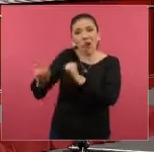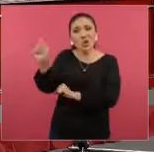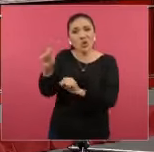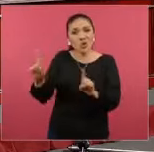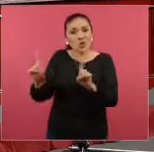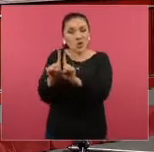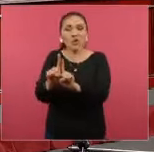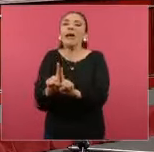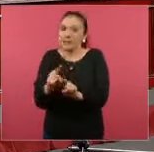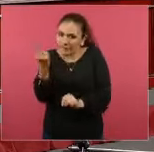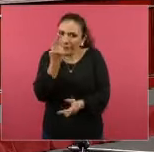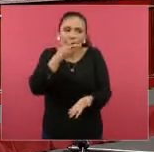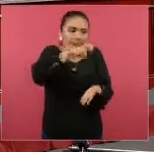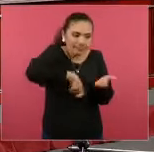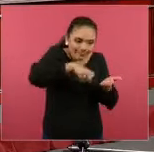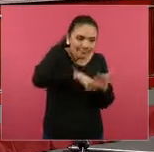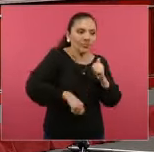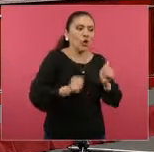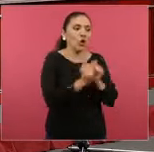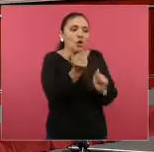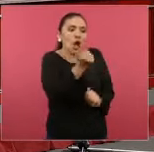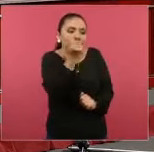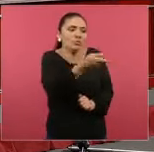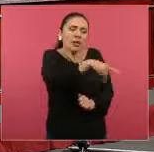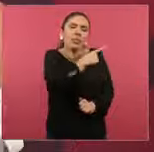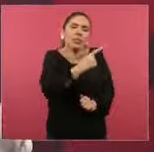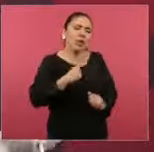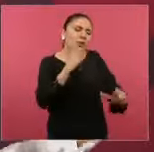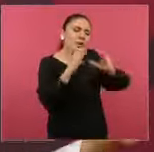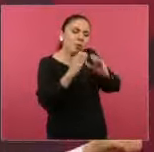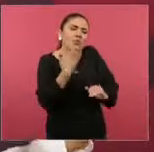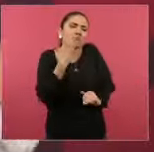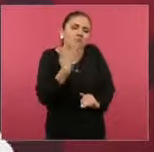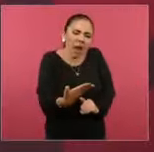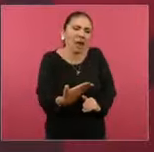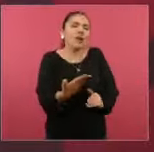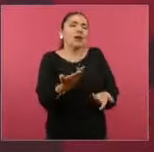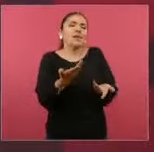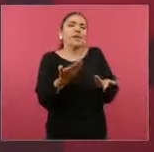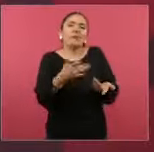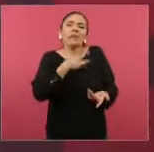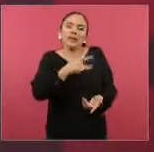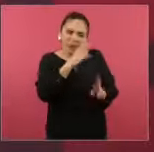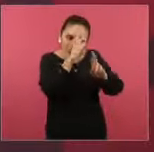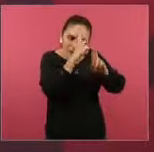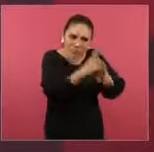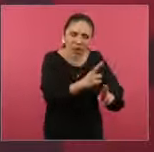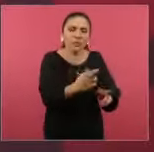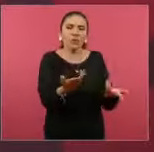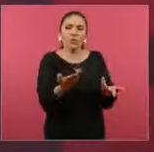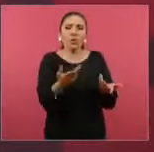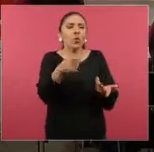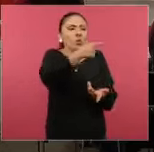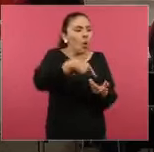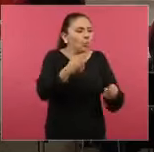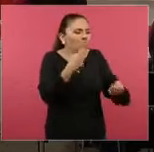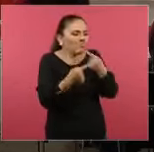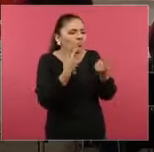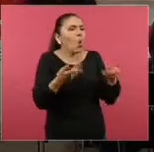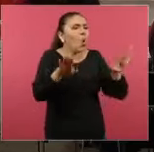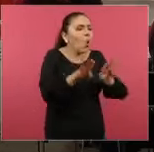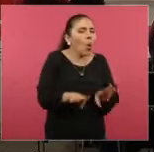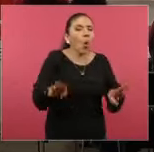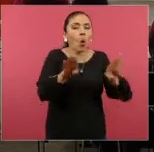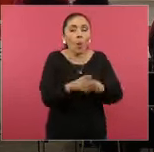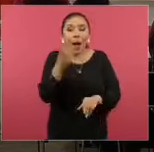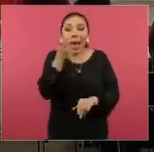los estudiantes acerca de la importancia de llevarte bien con los otros. Uno de los valores es el respeto, cómo lo trabajas. Entonces,